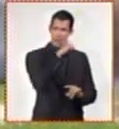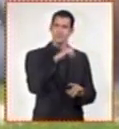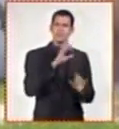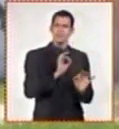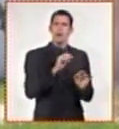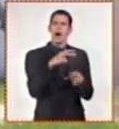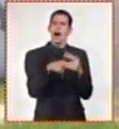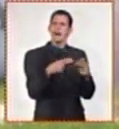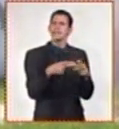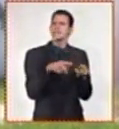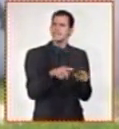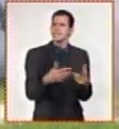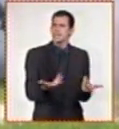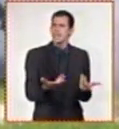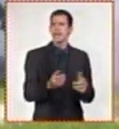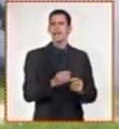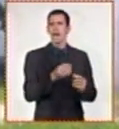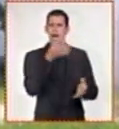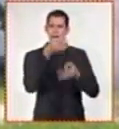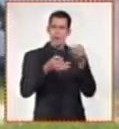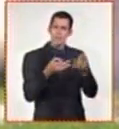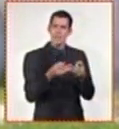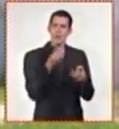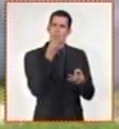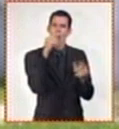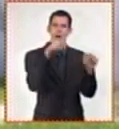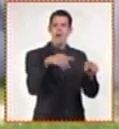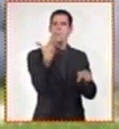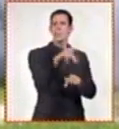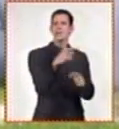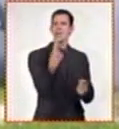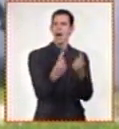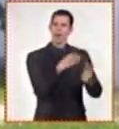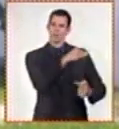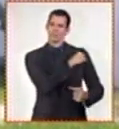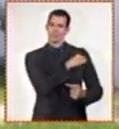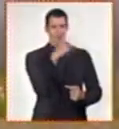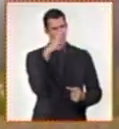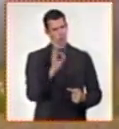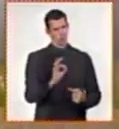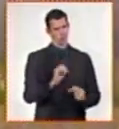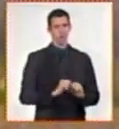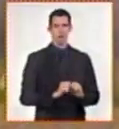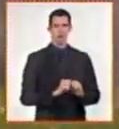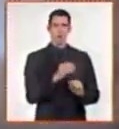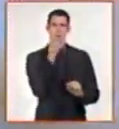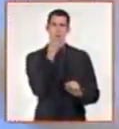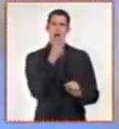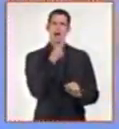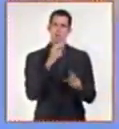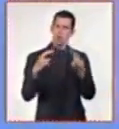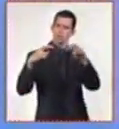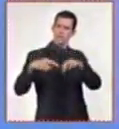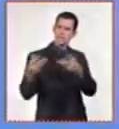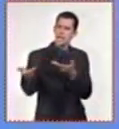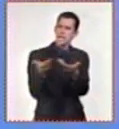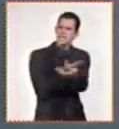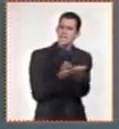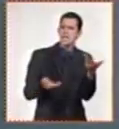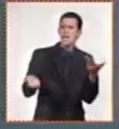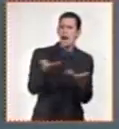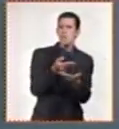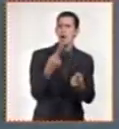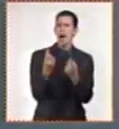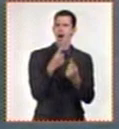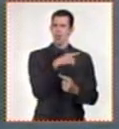a sus familias directos, la cancelación o suspensión de diálogo o cooperación en los ámbitos de la seguridad militar, y la aplicación